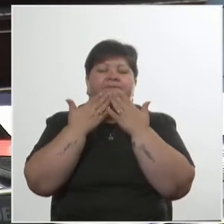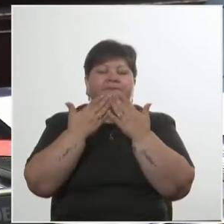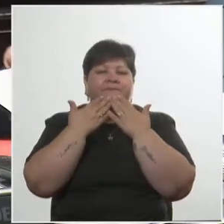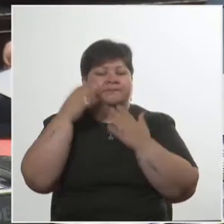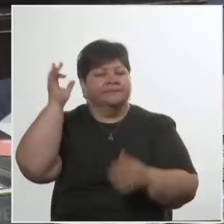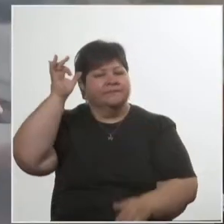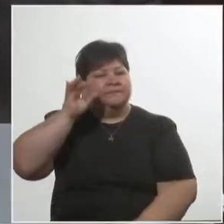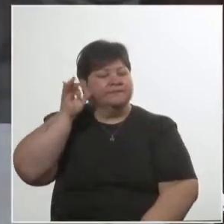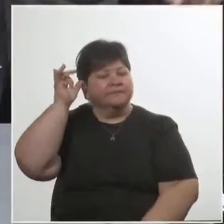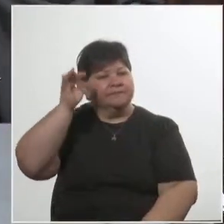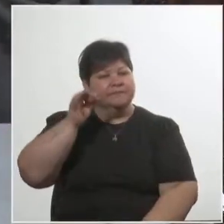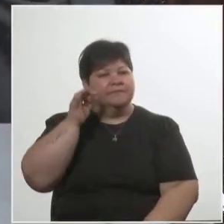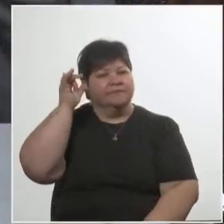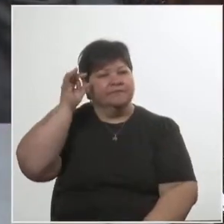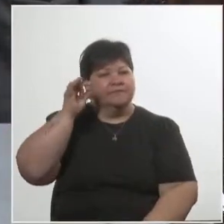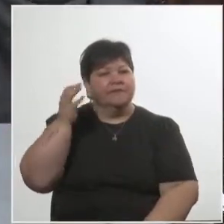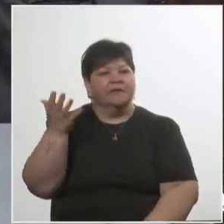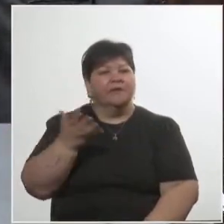Andrade